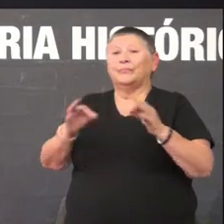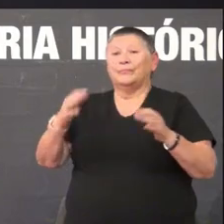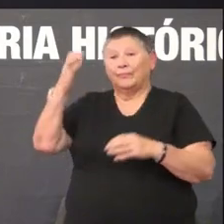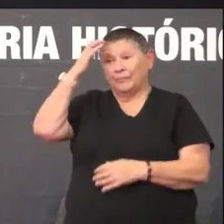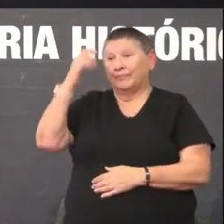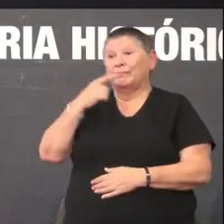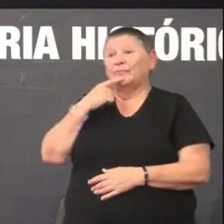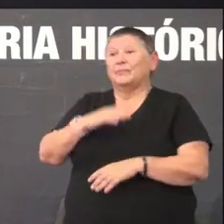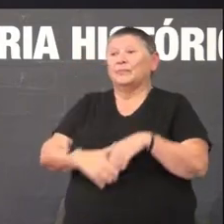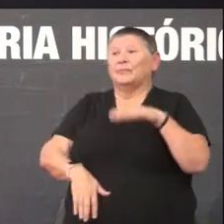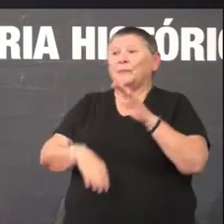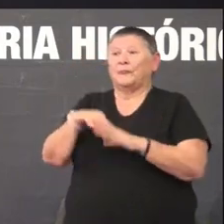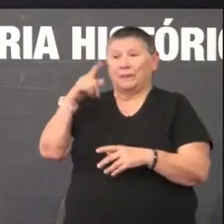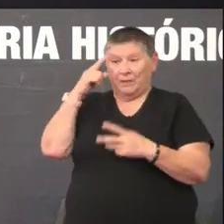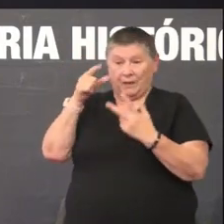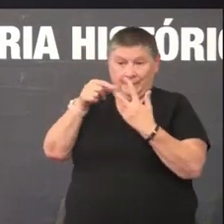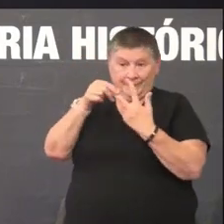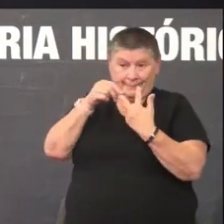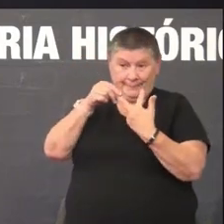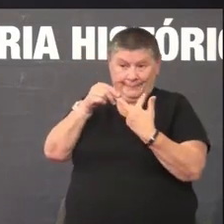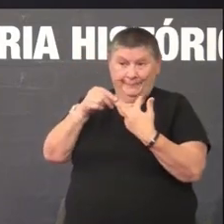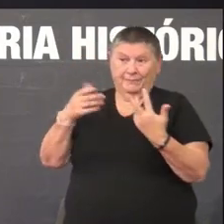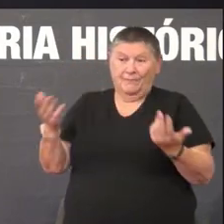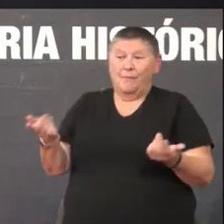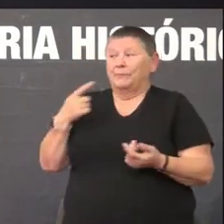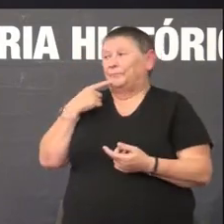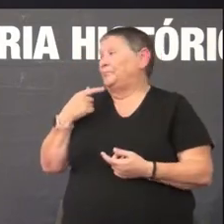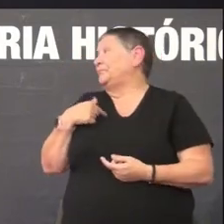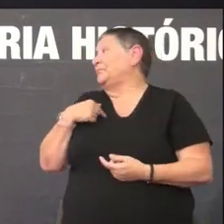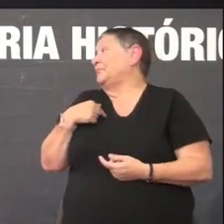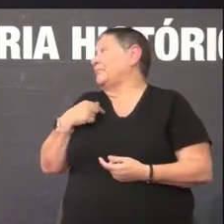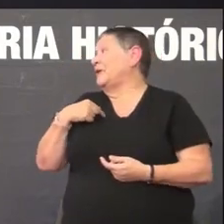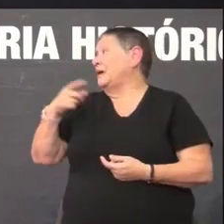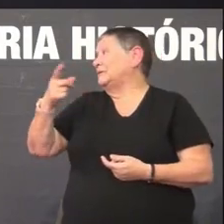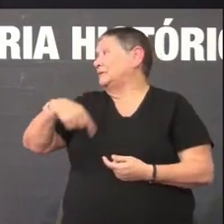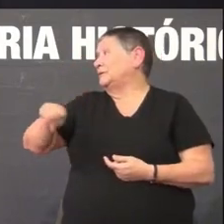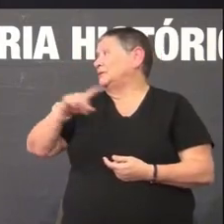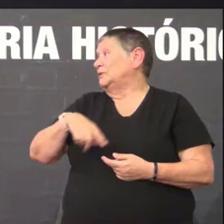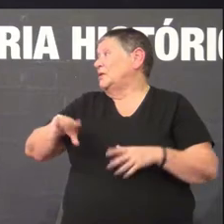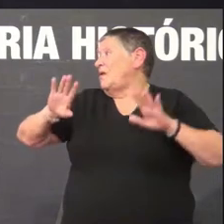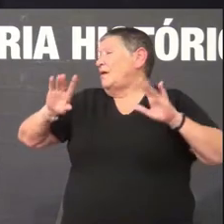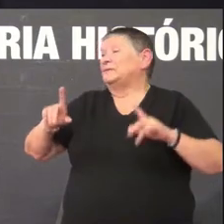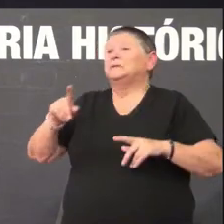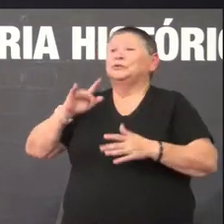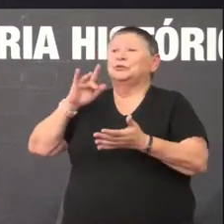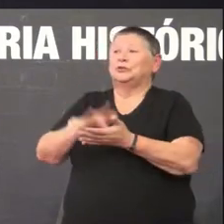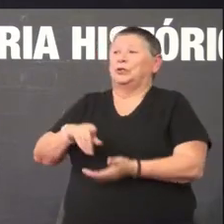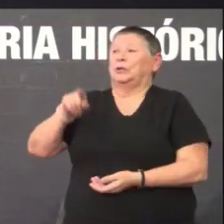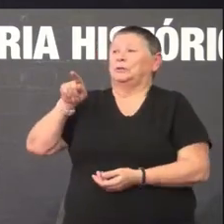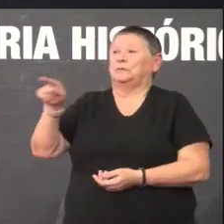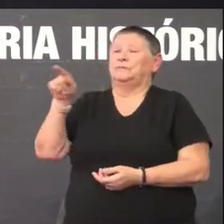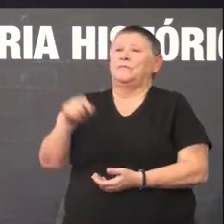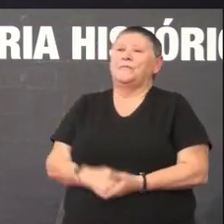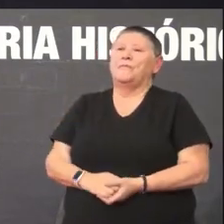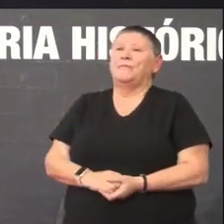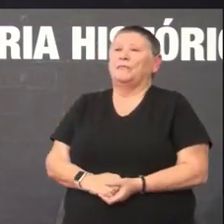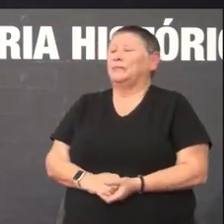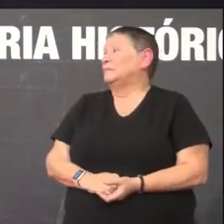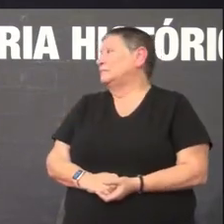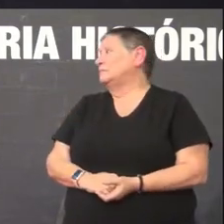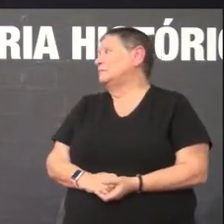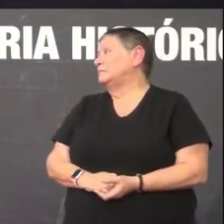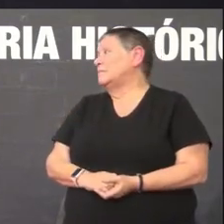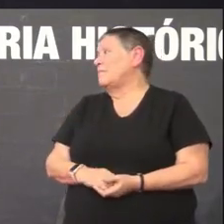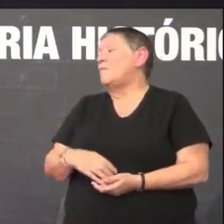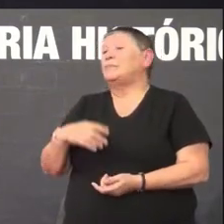dedo que está en el medio de la mano y le dicen, nosotros no, te ha tocado. Y Alberto